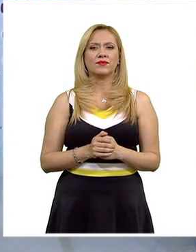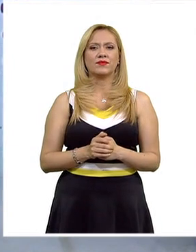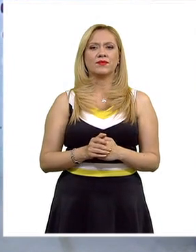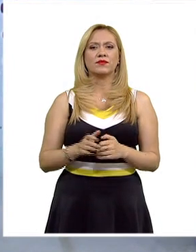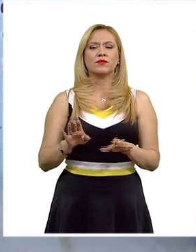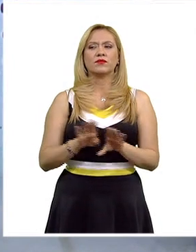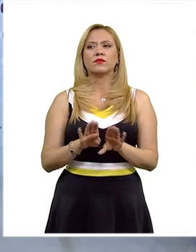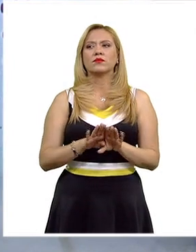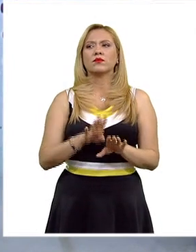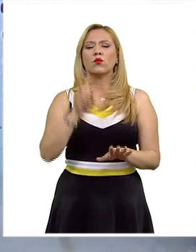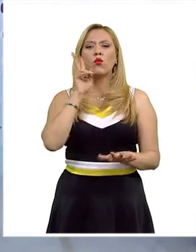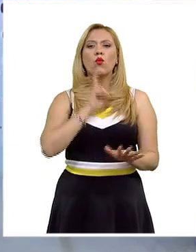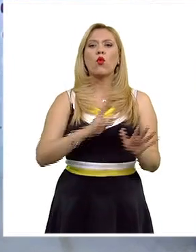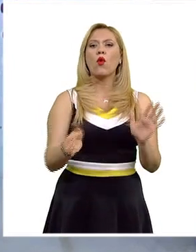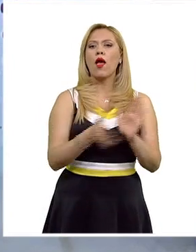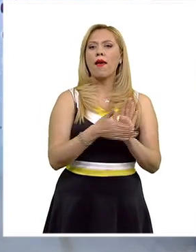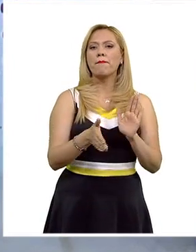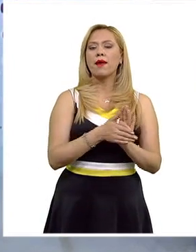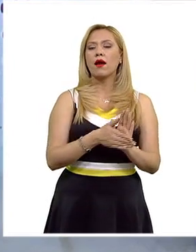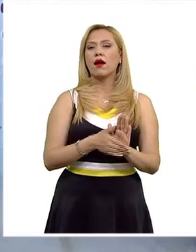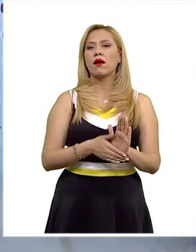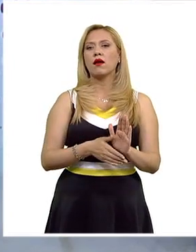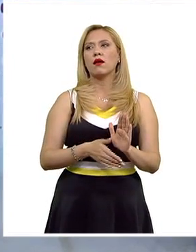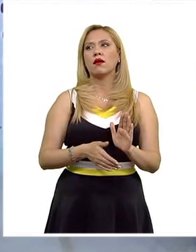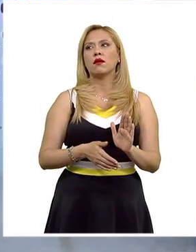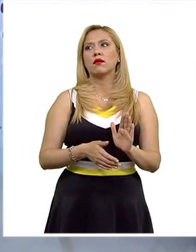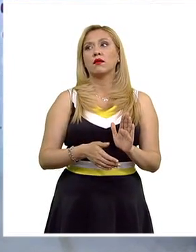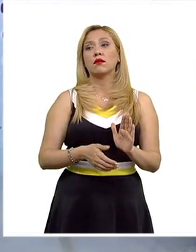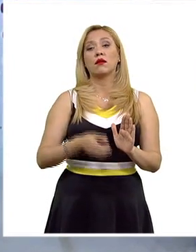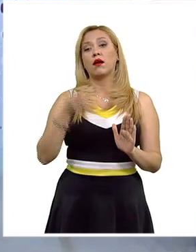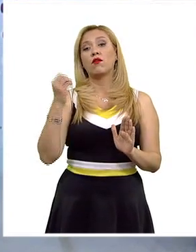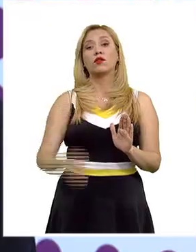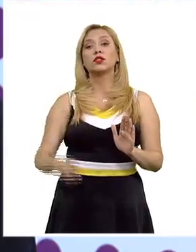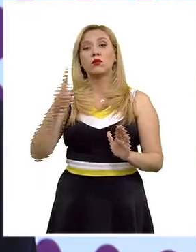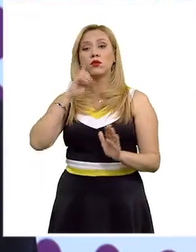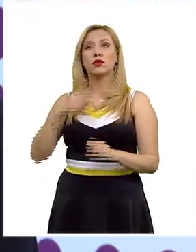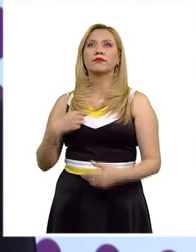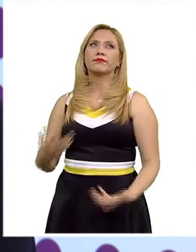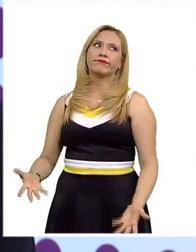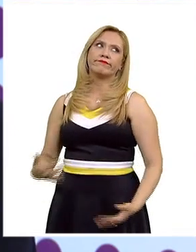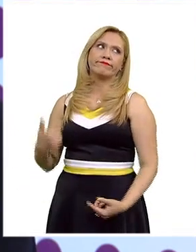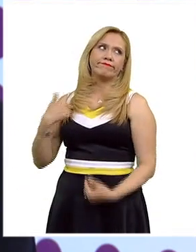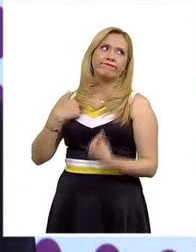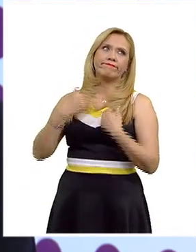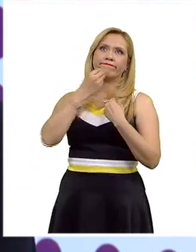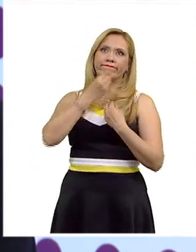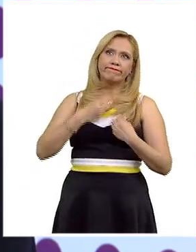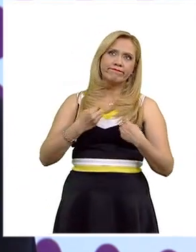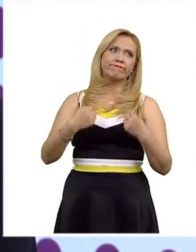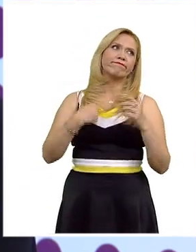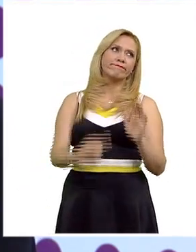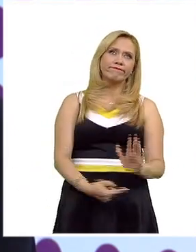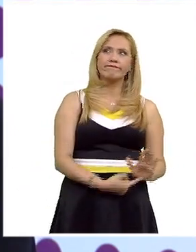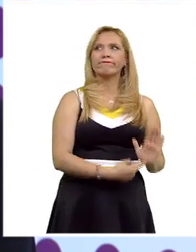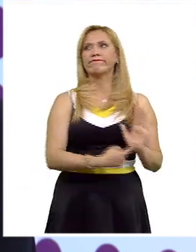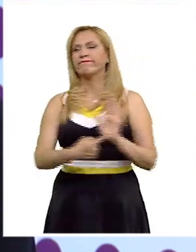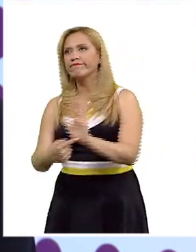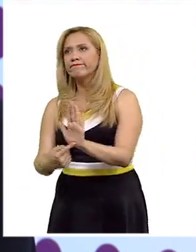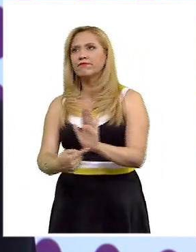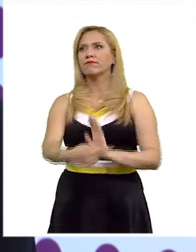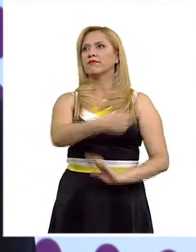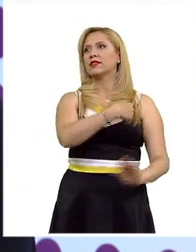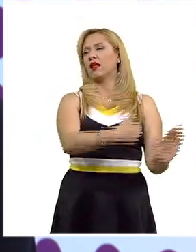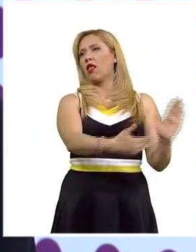la carga de la prueba no caiga, ¿no? Necesariamente en las mujeres. O sea, el tener yo que probar que me acosaron